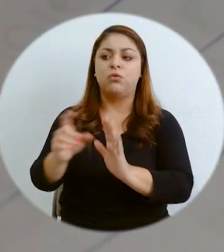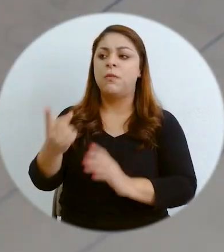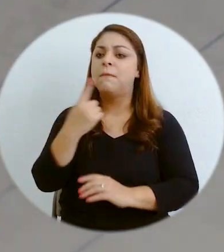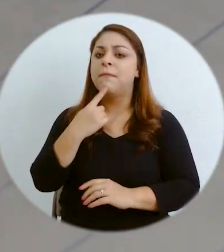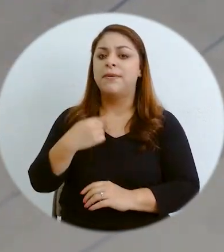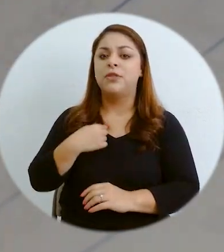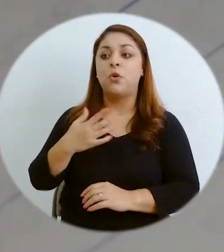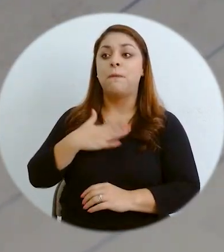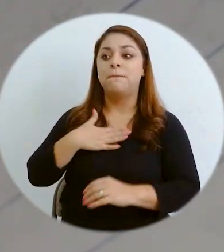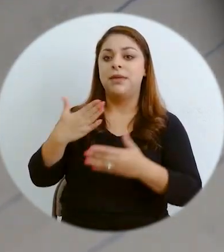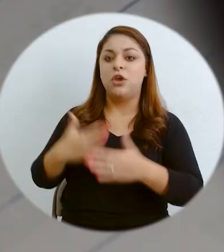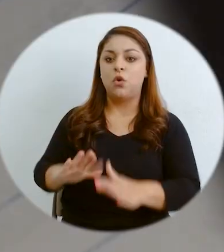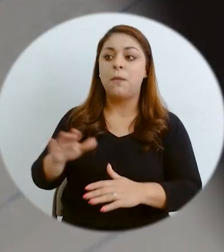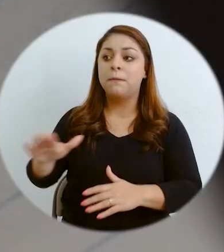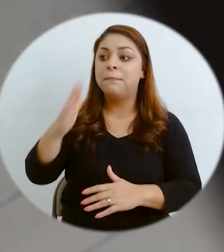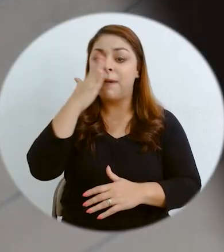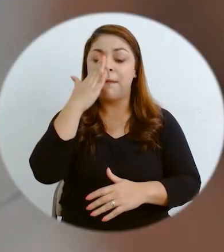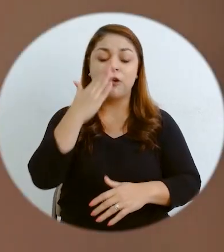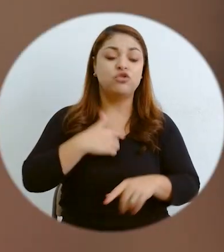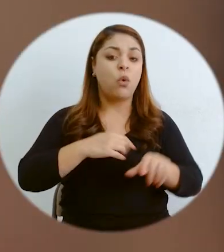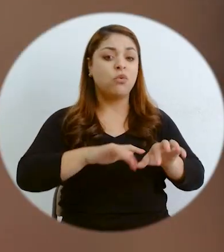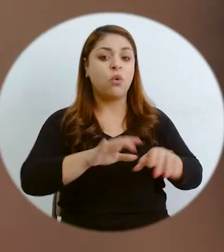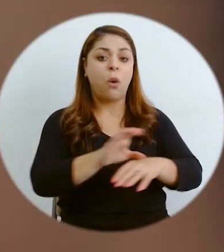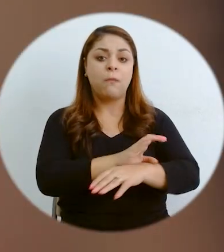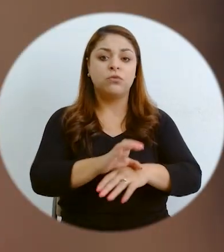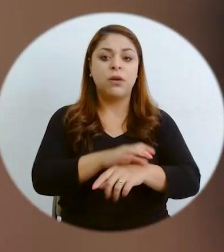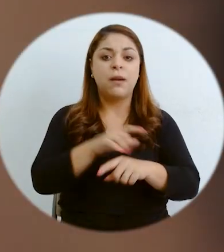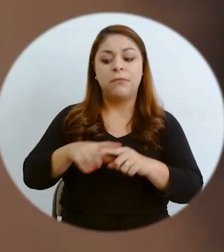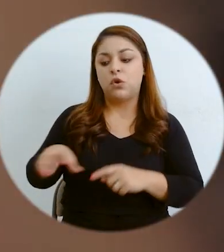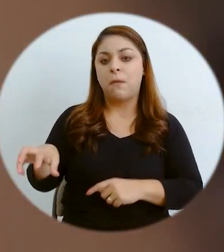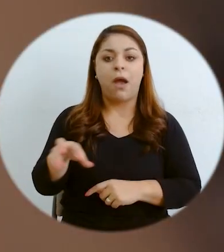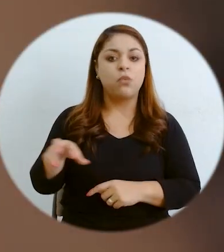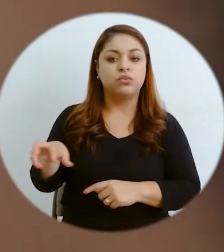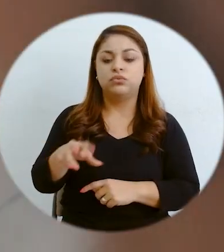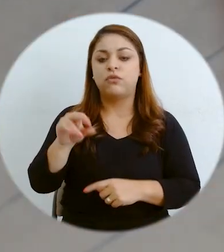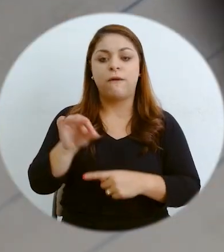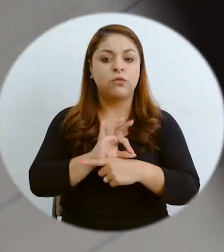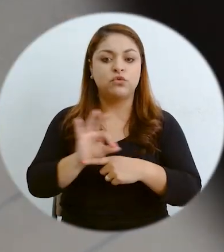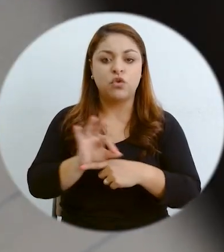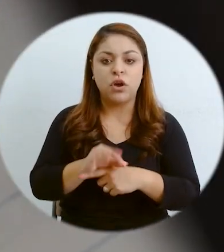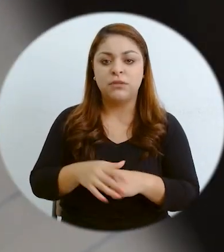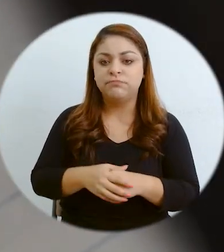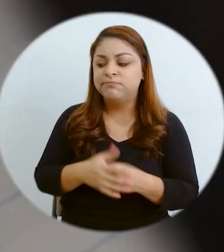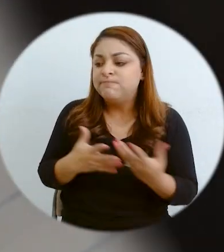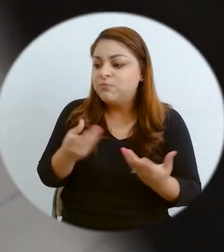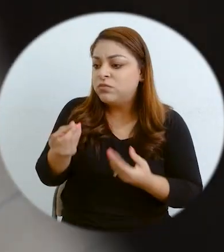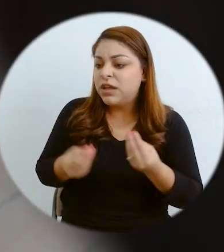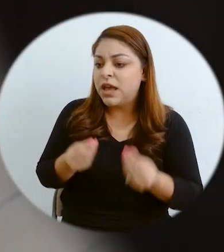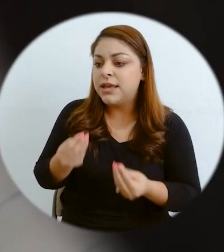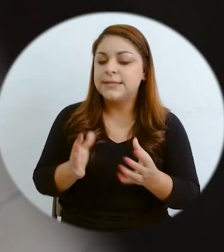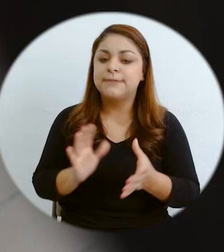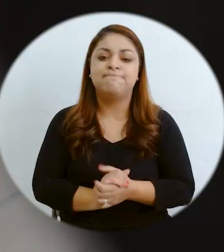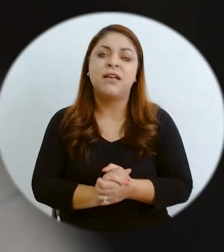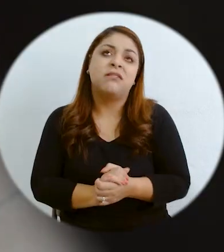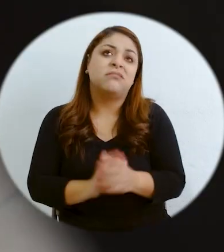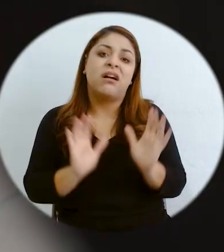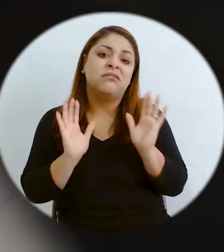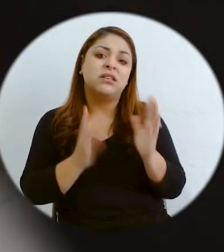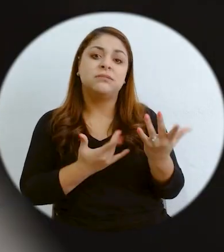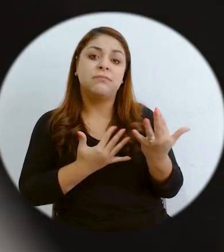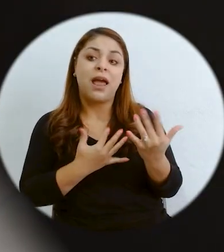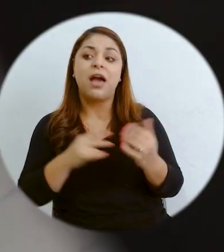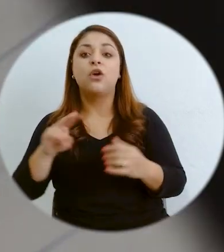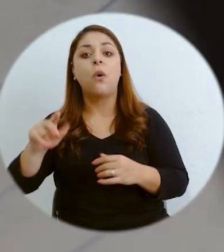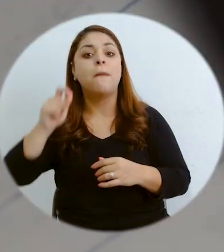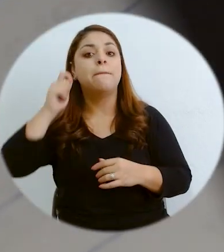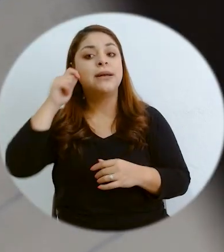me dice: mamá, hoy estuve en computación, pero el mouse no funcionó. ¿Y qué hiciste? Tuve que esperar